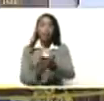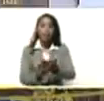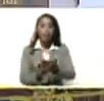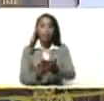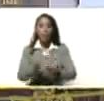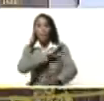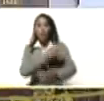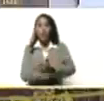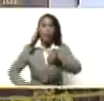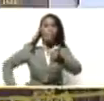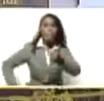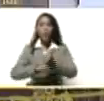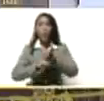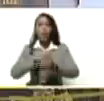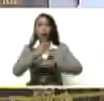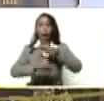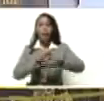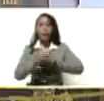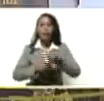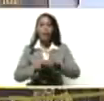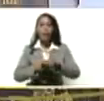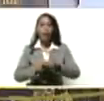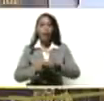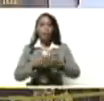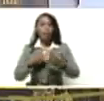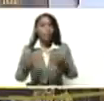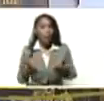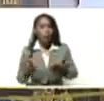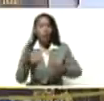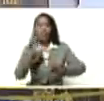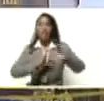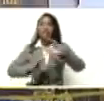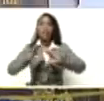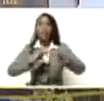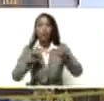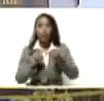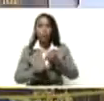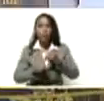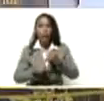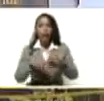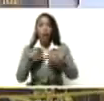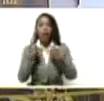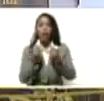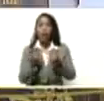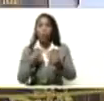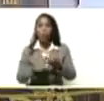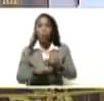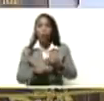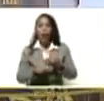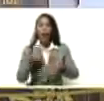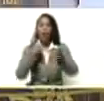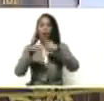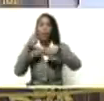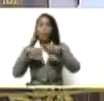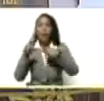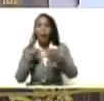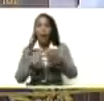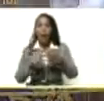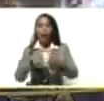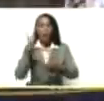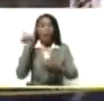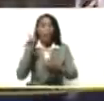potencias emergentes en lo científico en lo económico en lo comercial es una